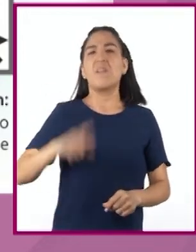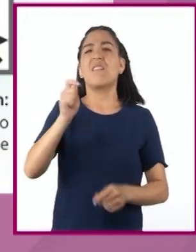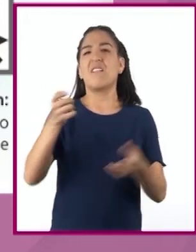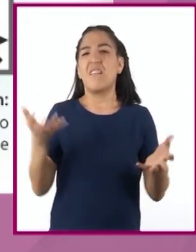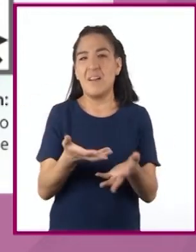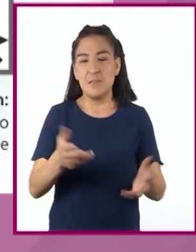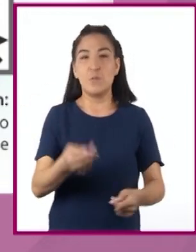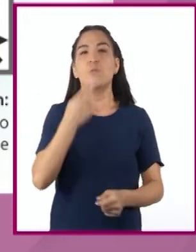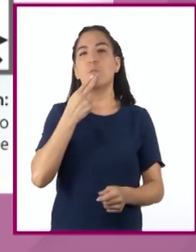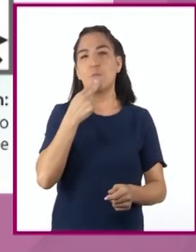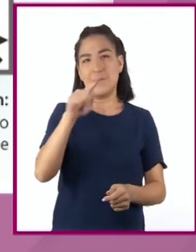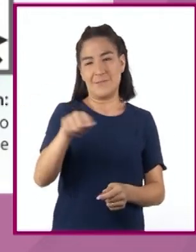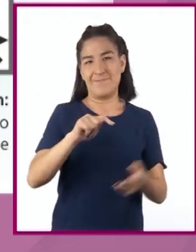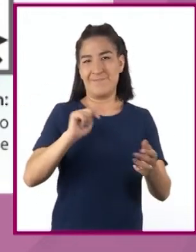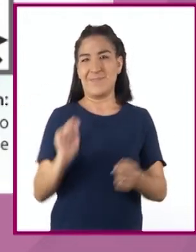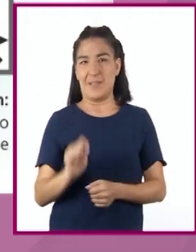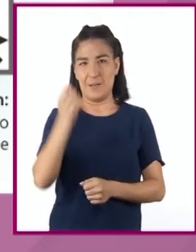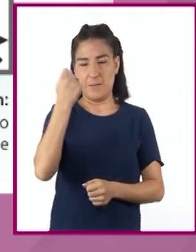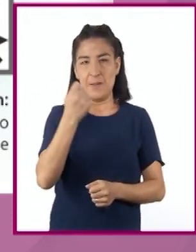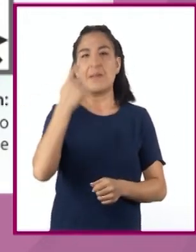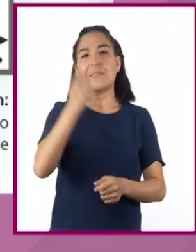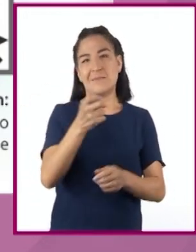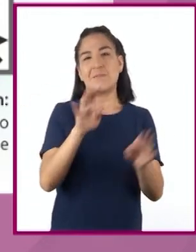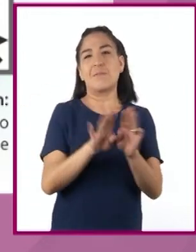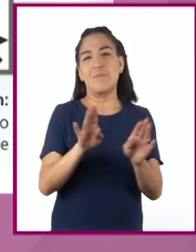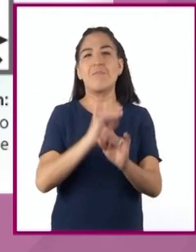de las tecnologías y los medios de comunicación.